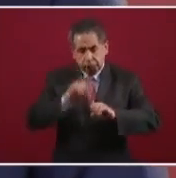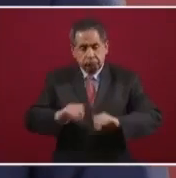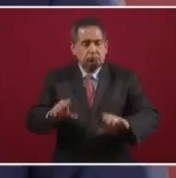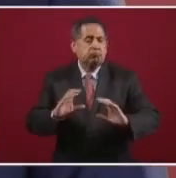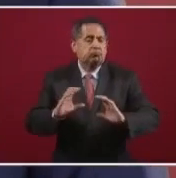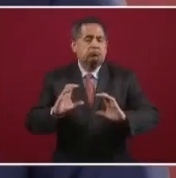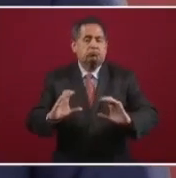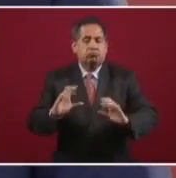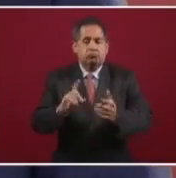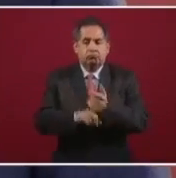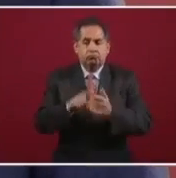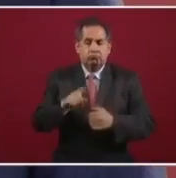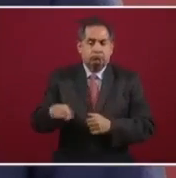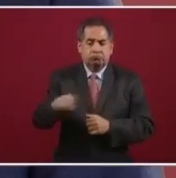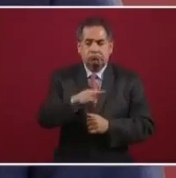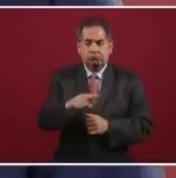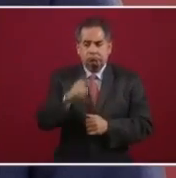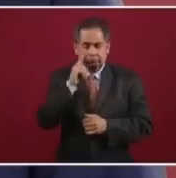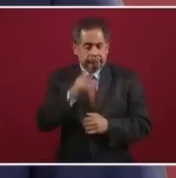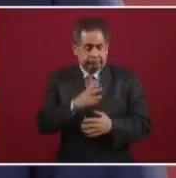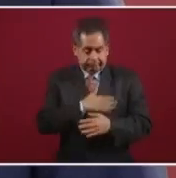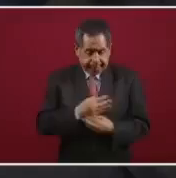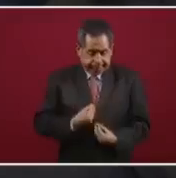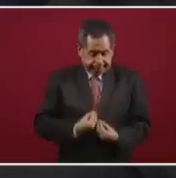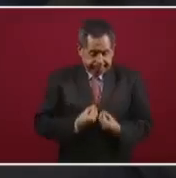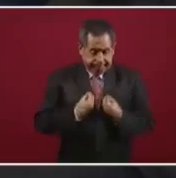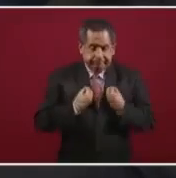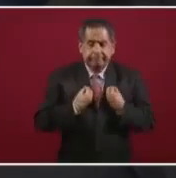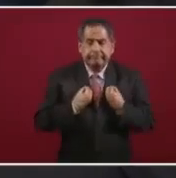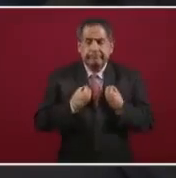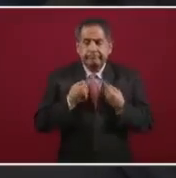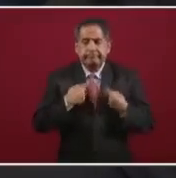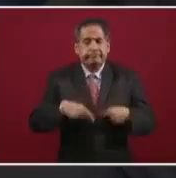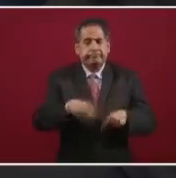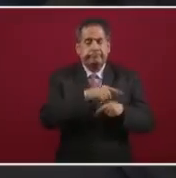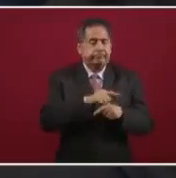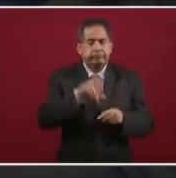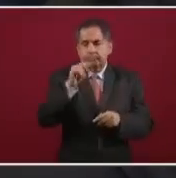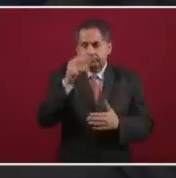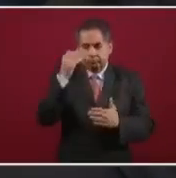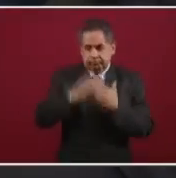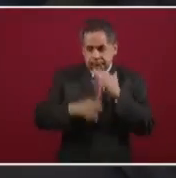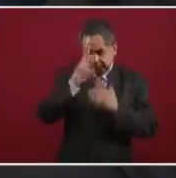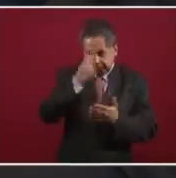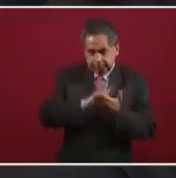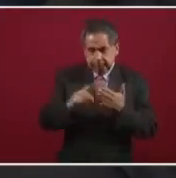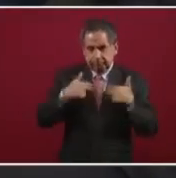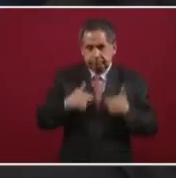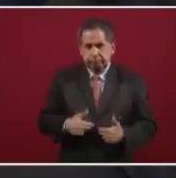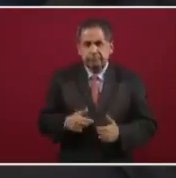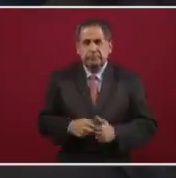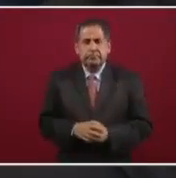cuidar las vidas, que no se violen derechos humanos,